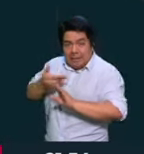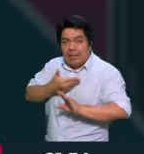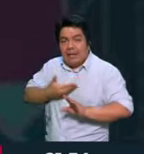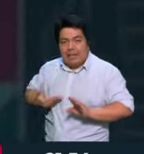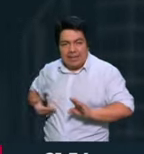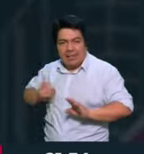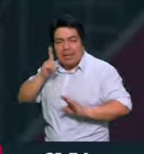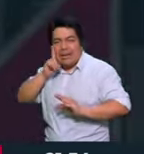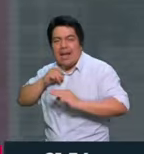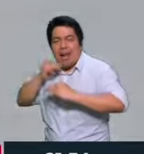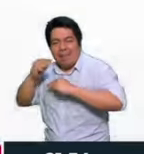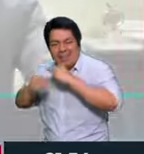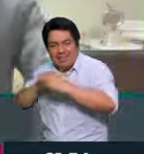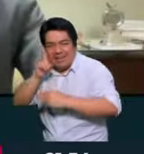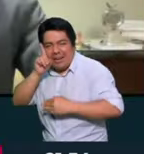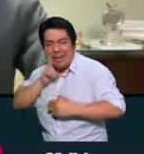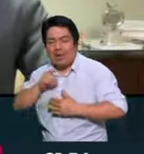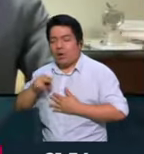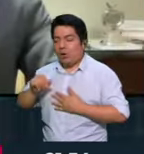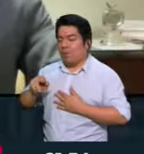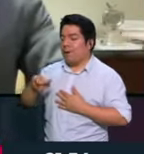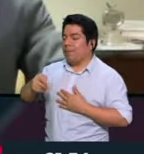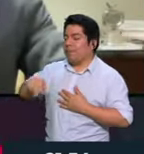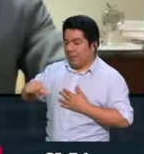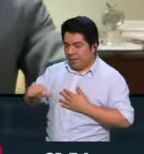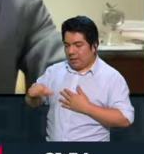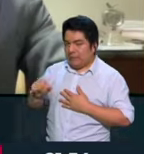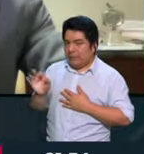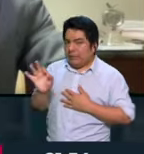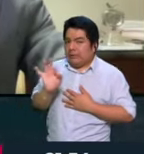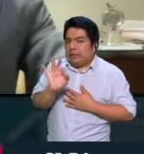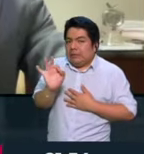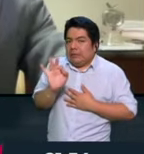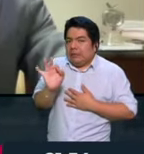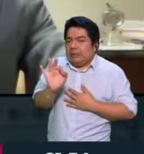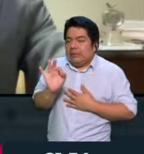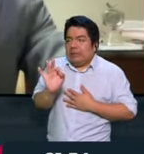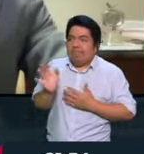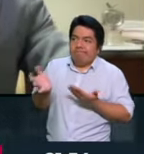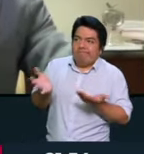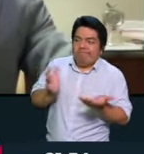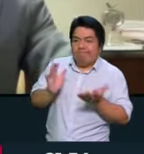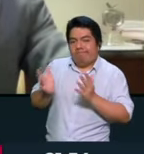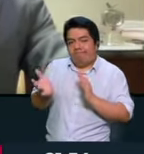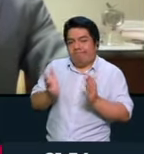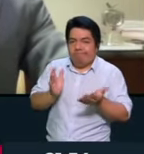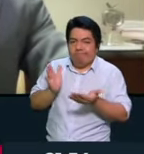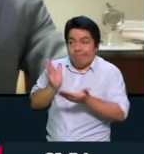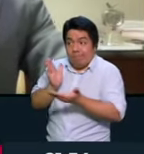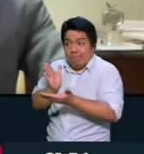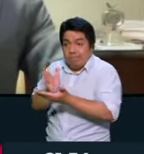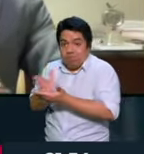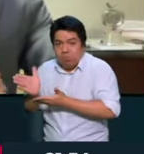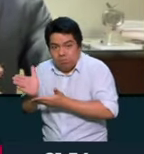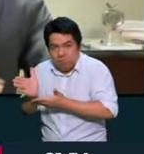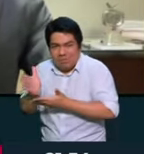ministra presidenta de la Suprema Corte, Norma Piña, ahí sí podría interpretarse como una intromisión o